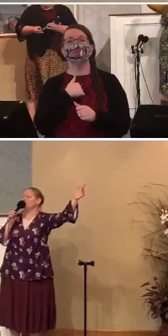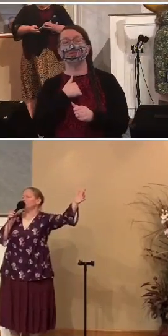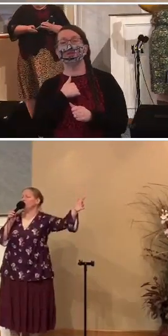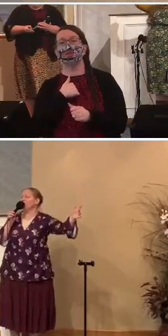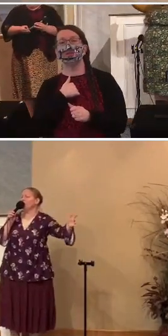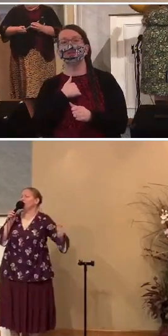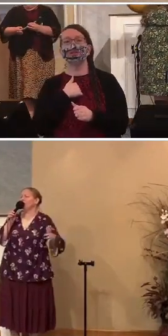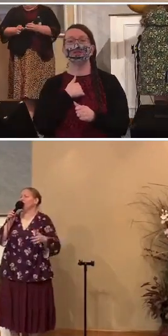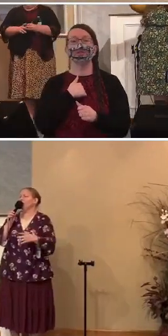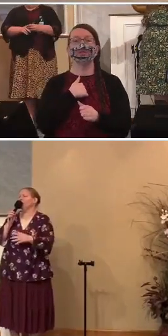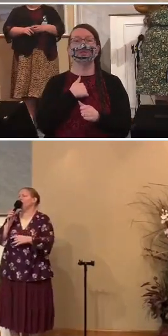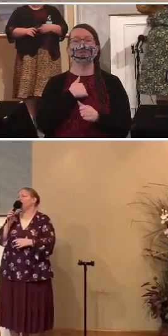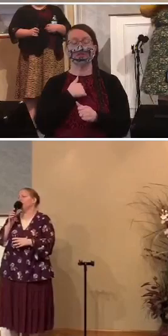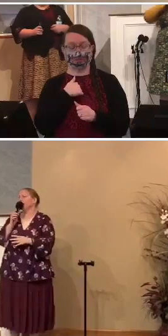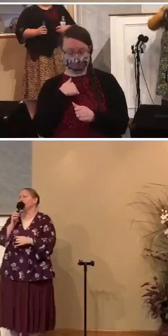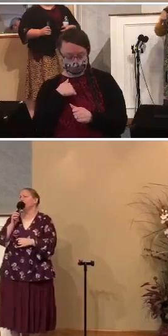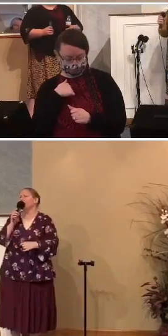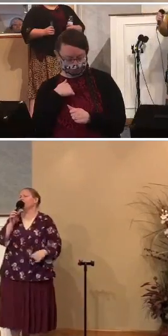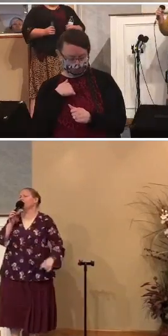para mí.